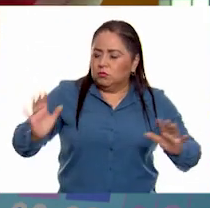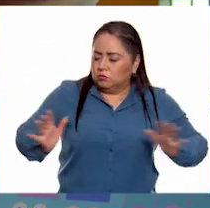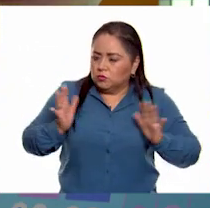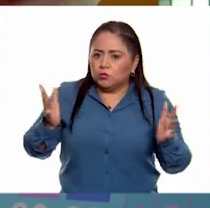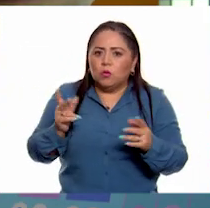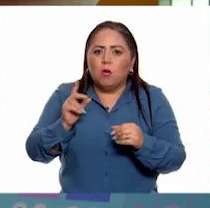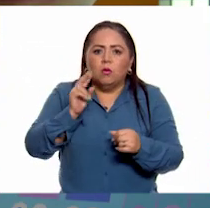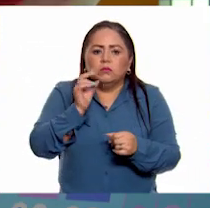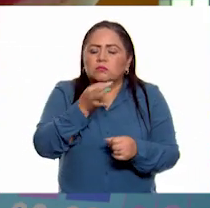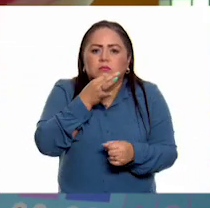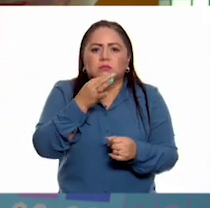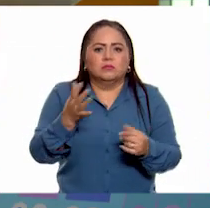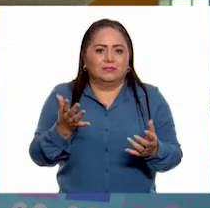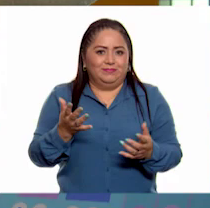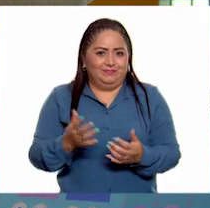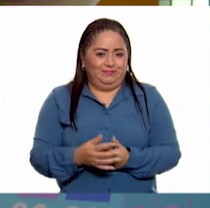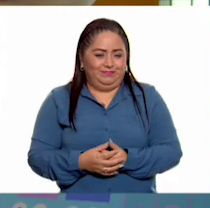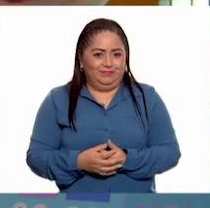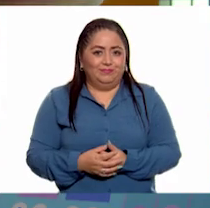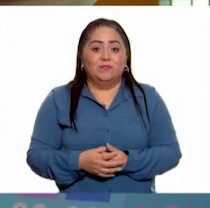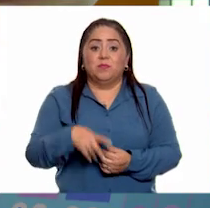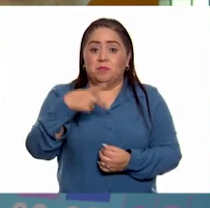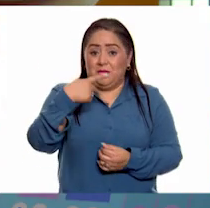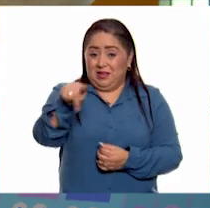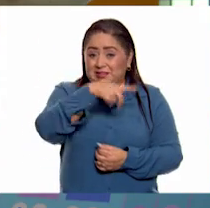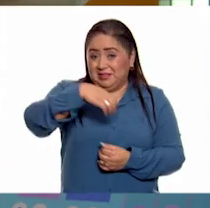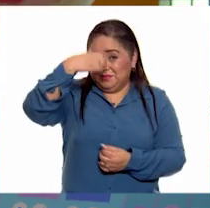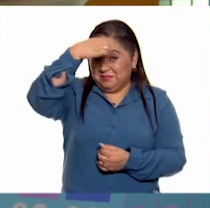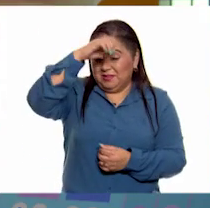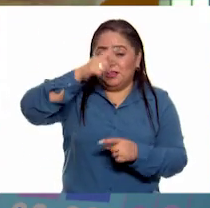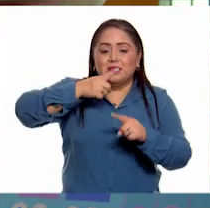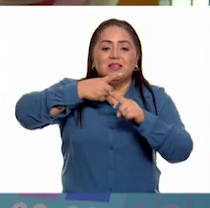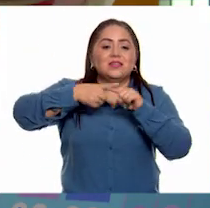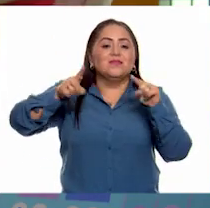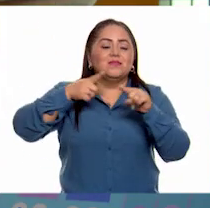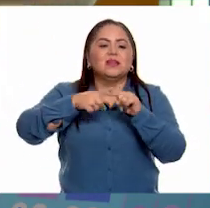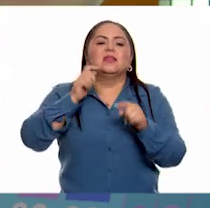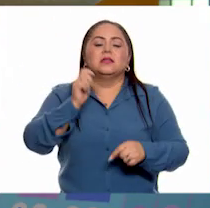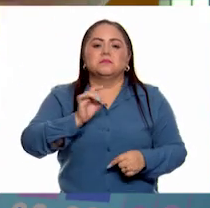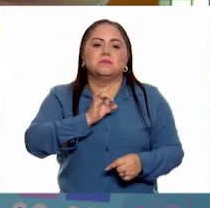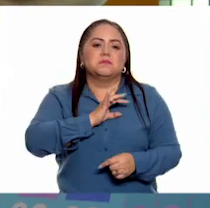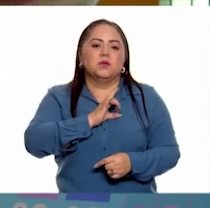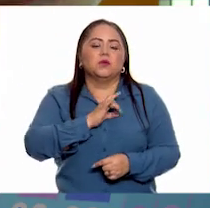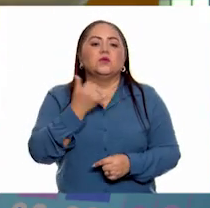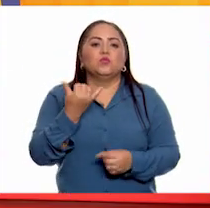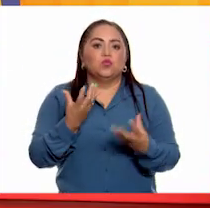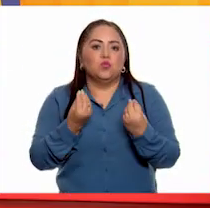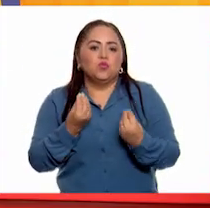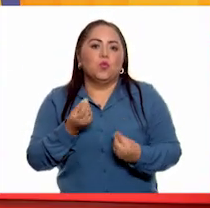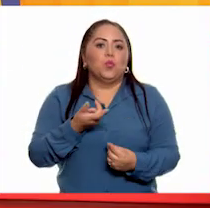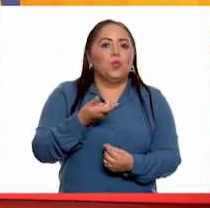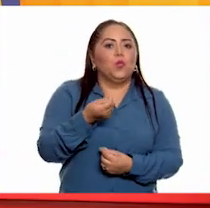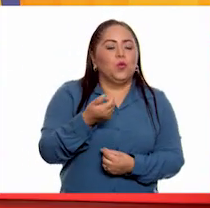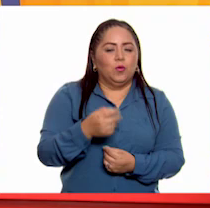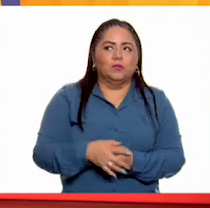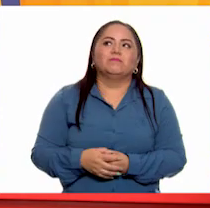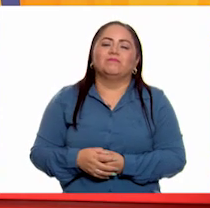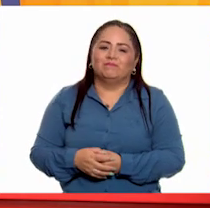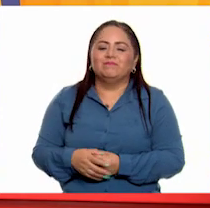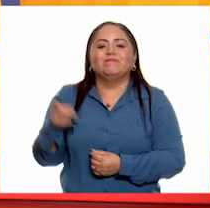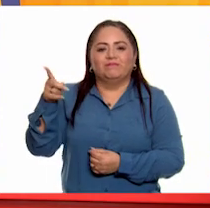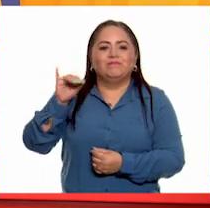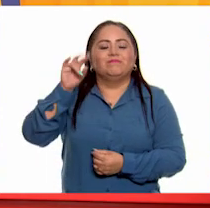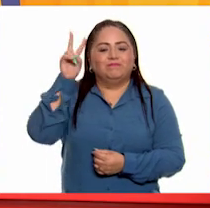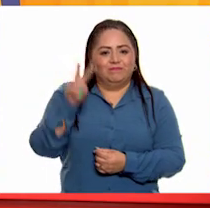nos enfrentamos por primera vez a ellas. Nuestras experiencias definen qué nos da miedo y cuánto miedo nos da. Eso